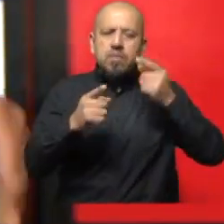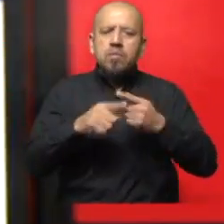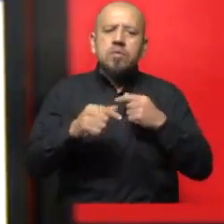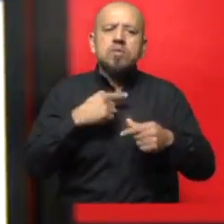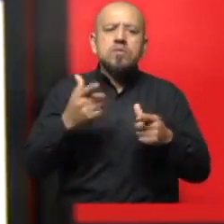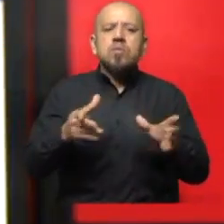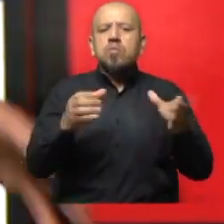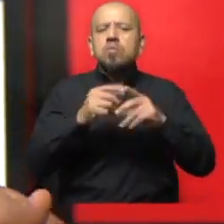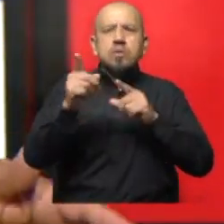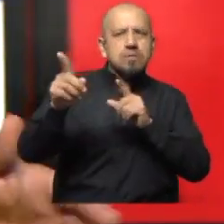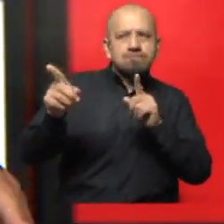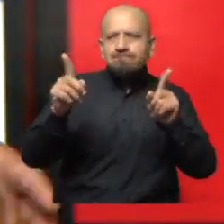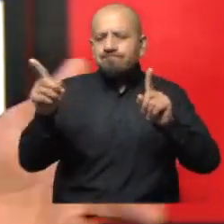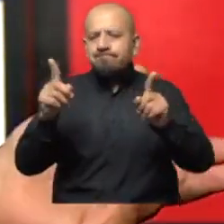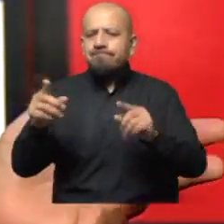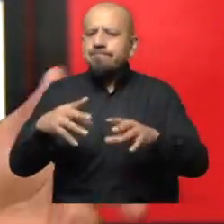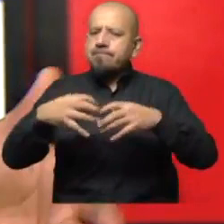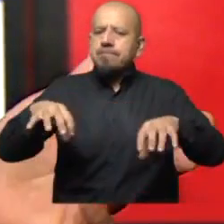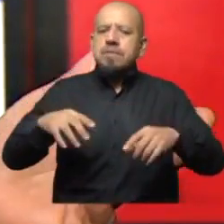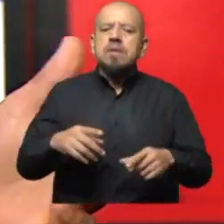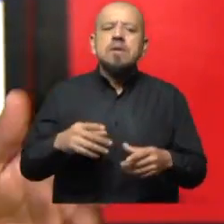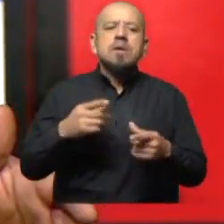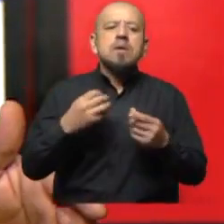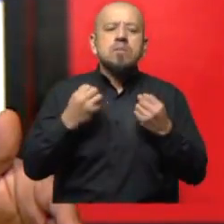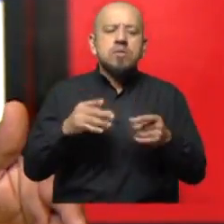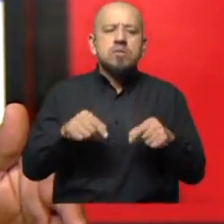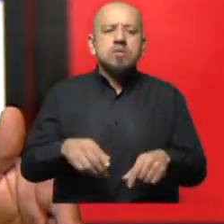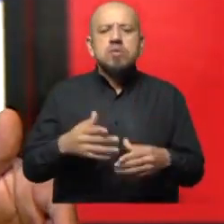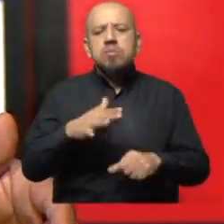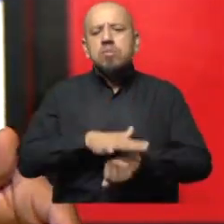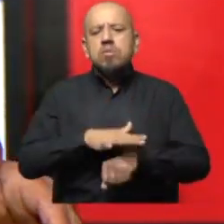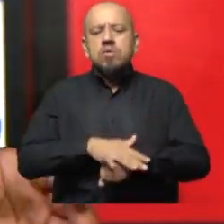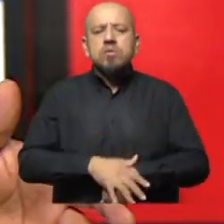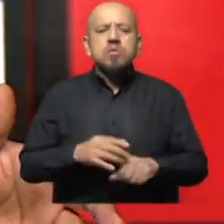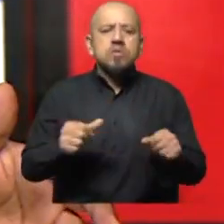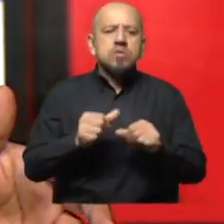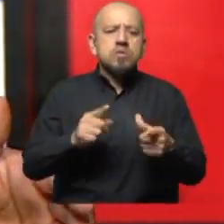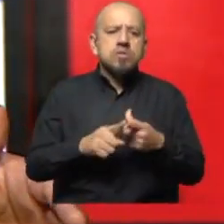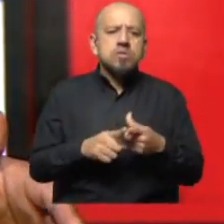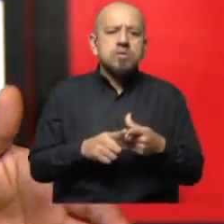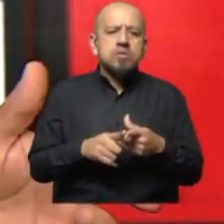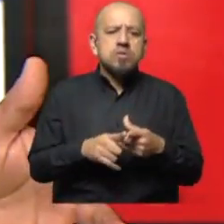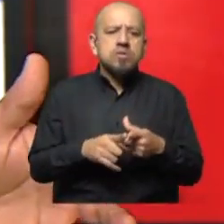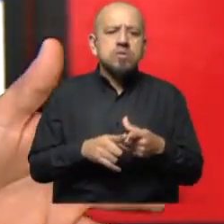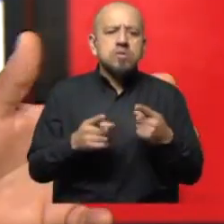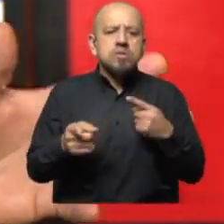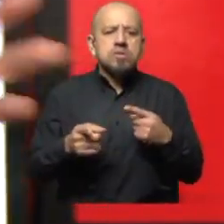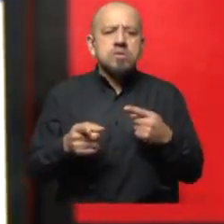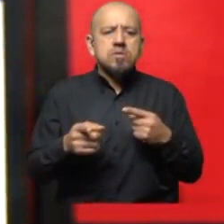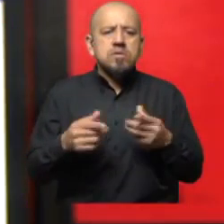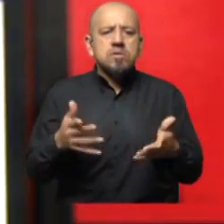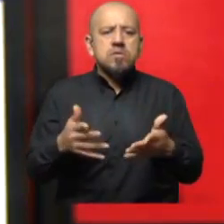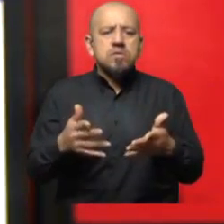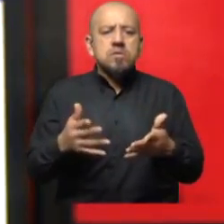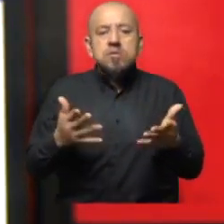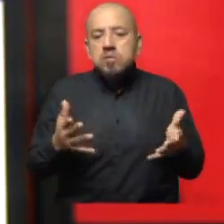peleada de una banda que se base para la nueva por eso no tiene momento un anciano presionante despedido lo que pasa que nosotros quizás aguantamos